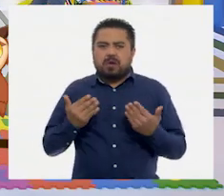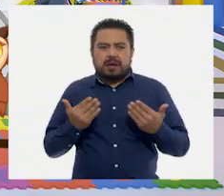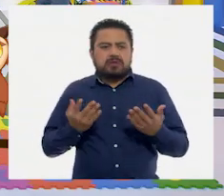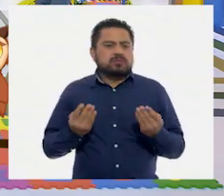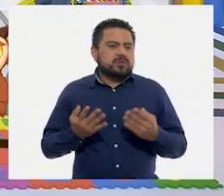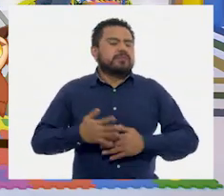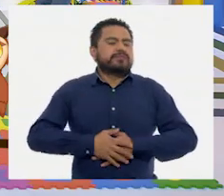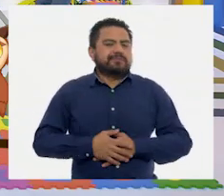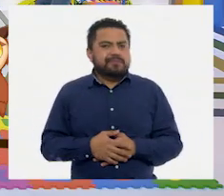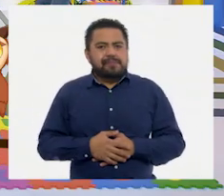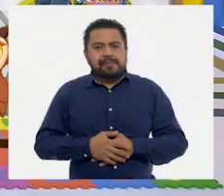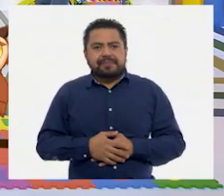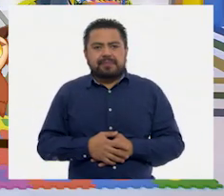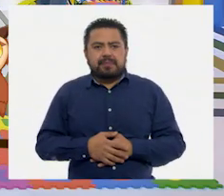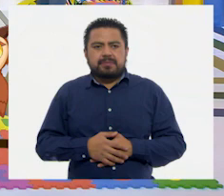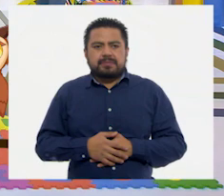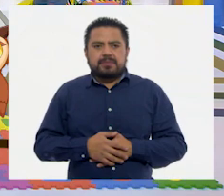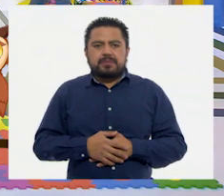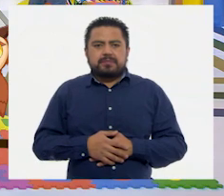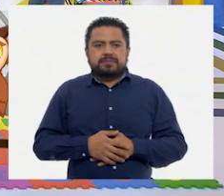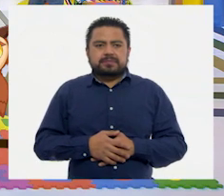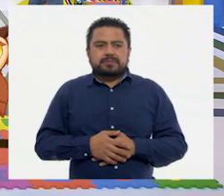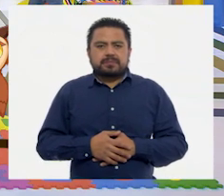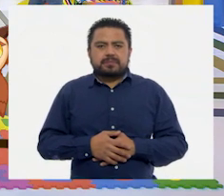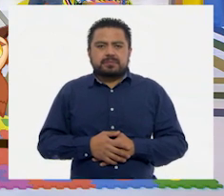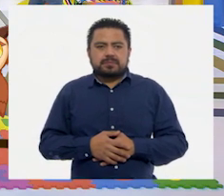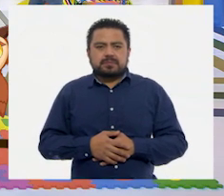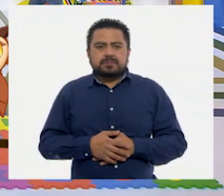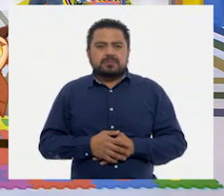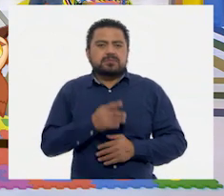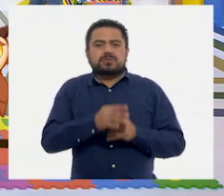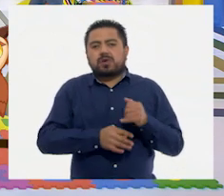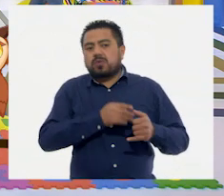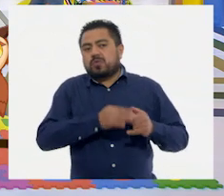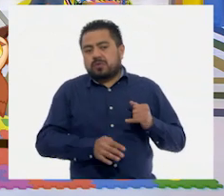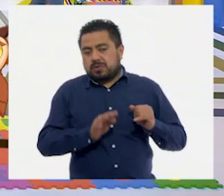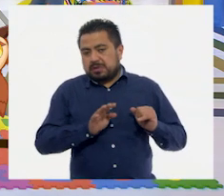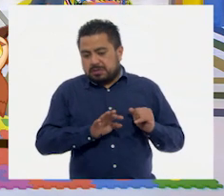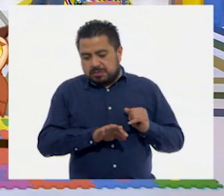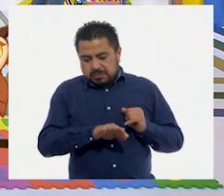¿verdad? Vamos a poner que es el búho. Y por último,